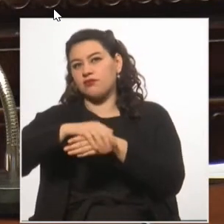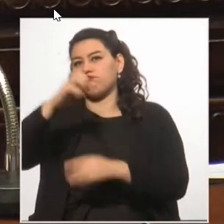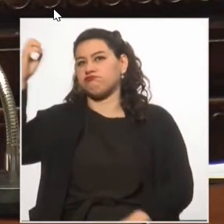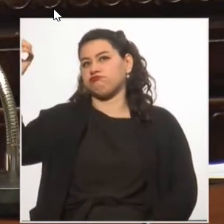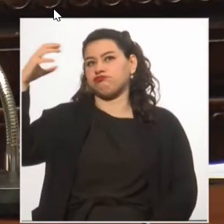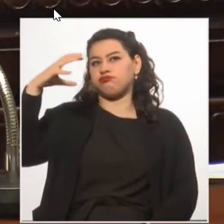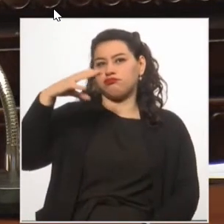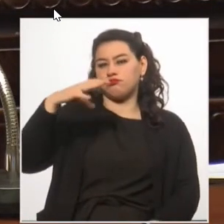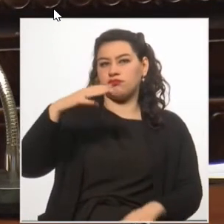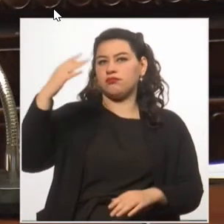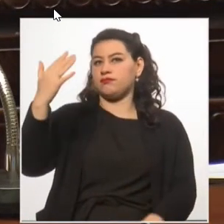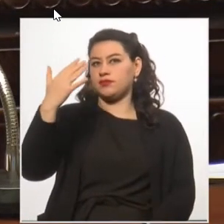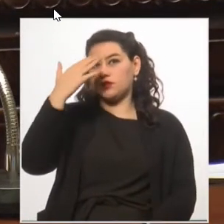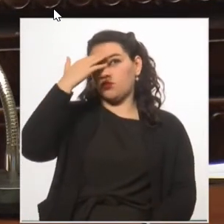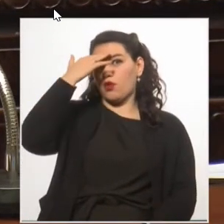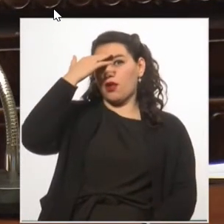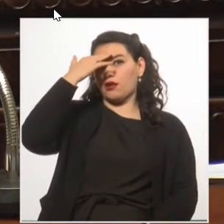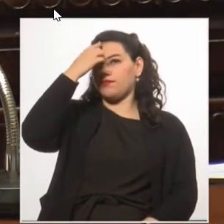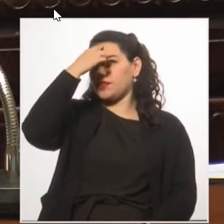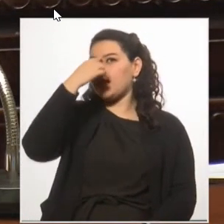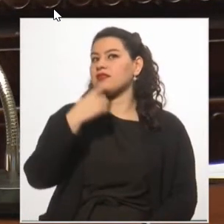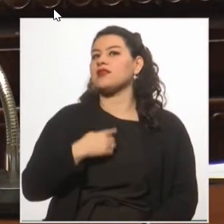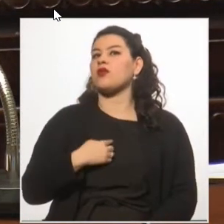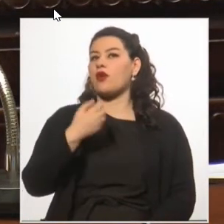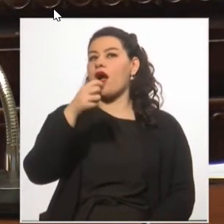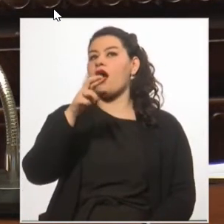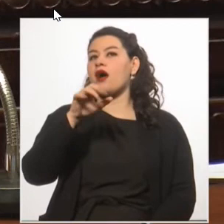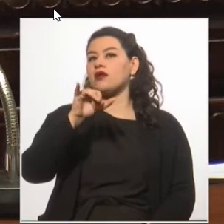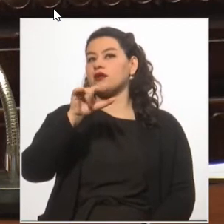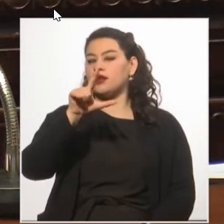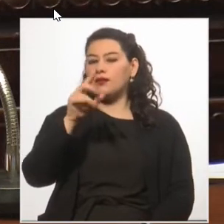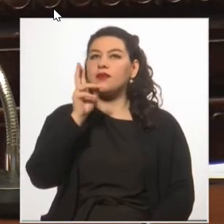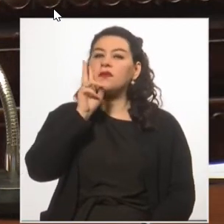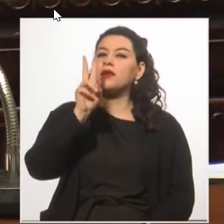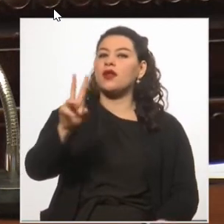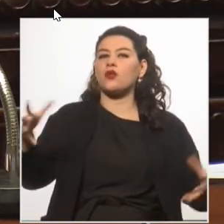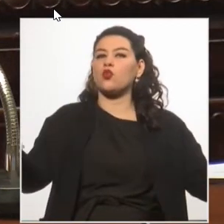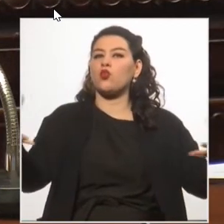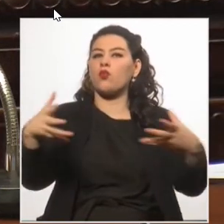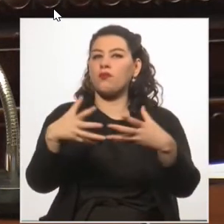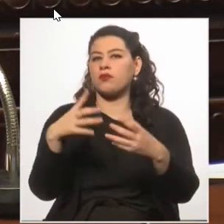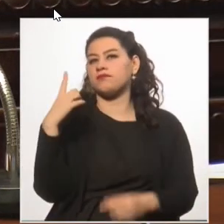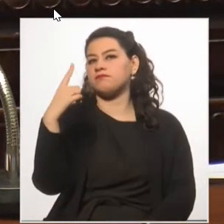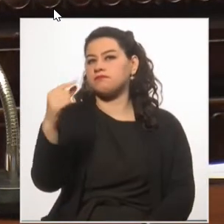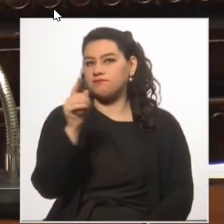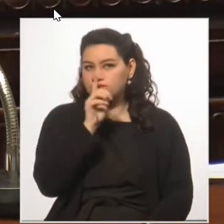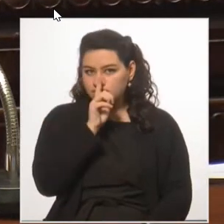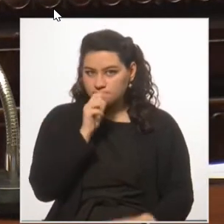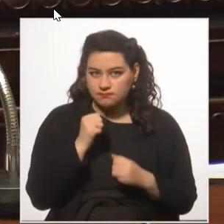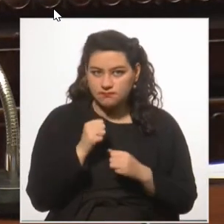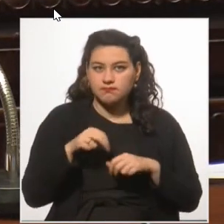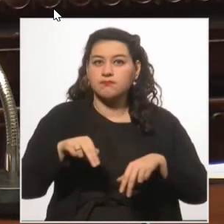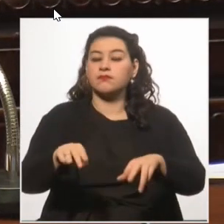final toca la frente de la estatua de Ariel, que parece mirar al grupo que se aleja en silencio. Cuando